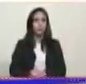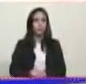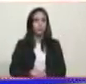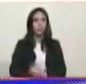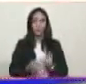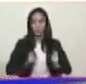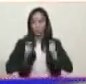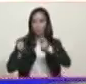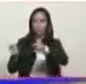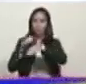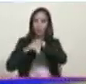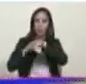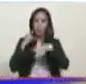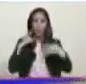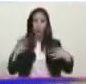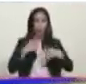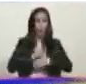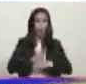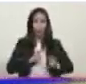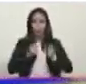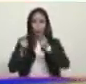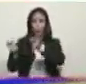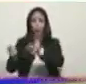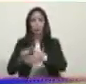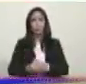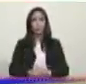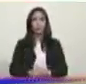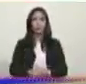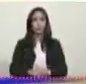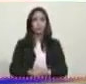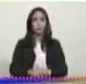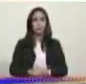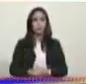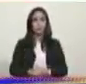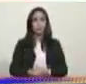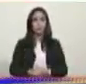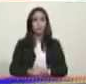Hipólito, confío en ti. Confío, presidente.